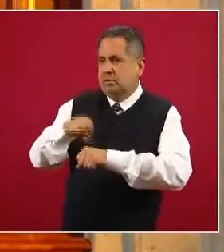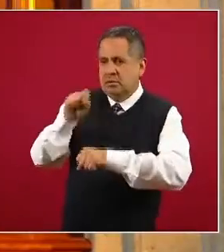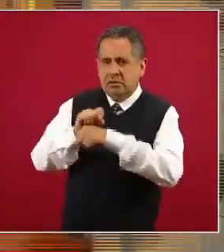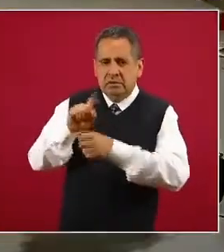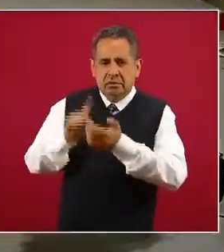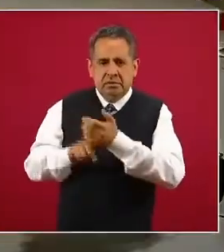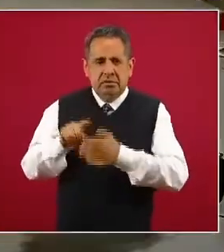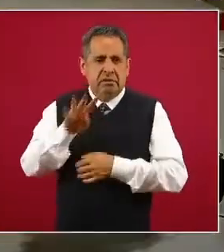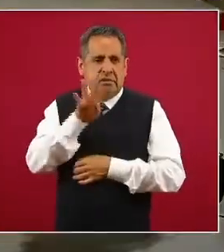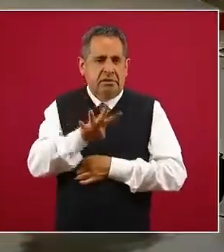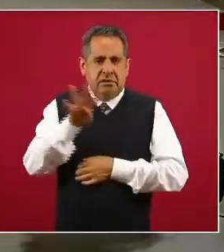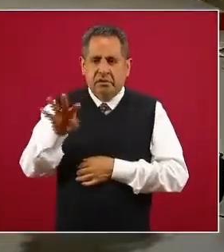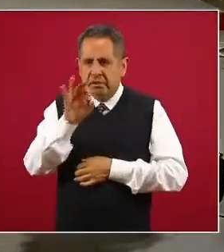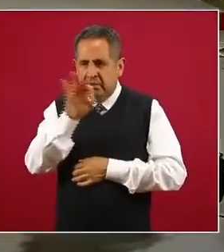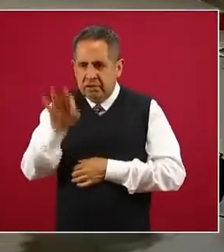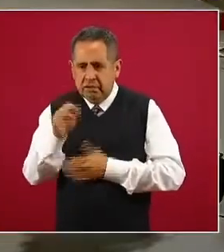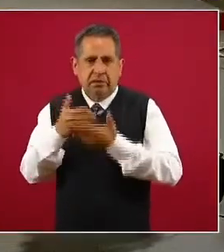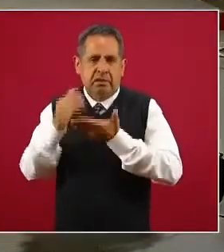un 44%.